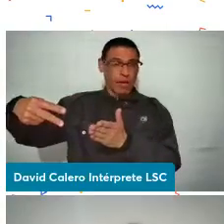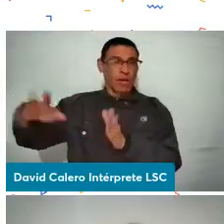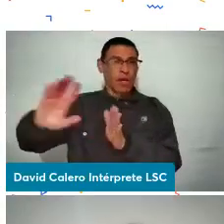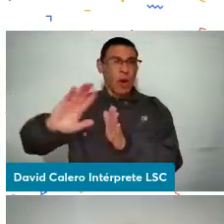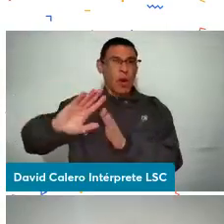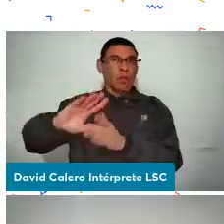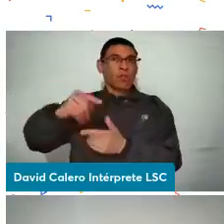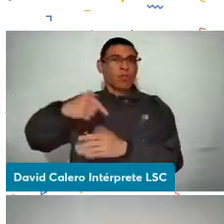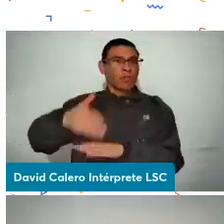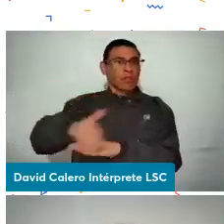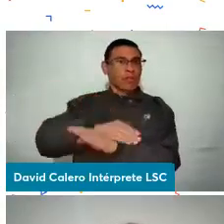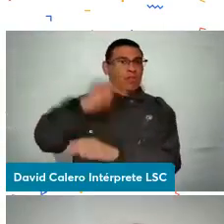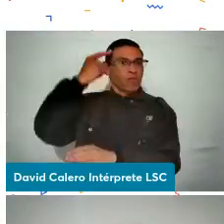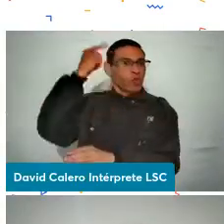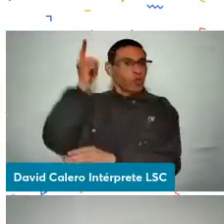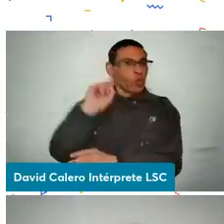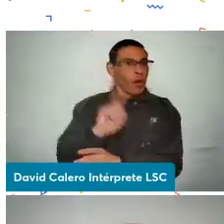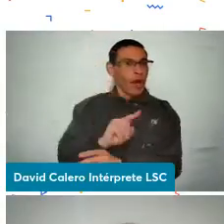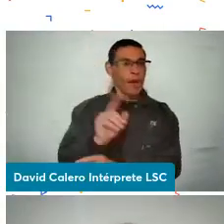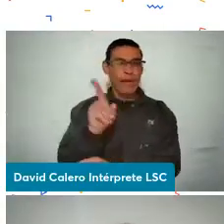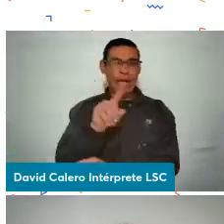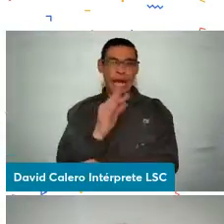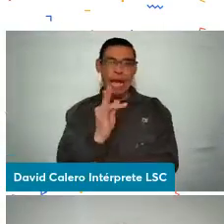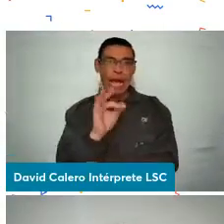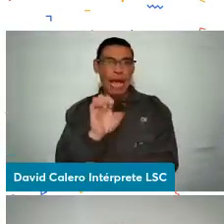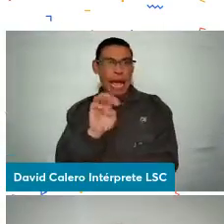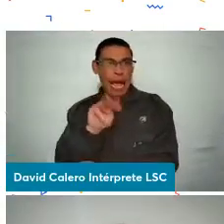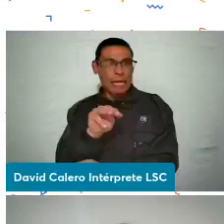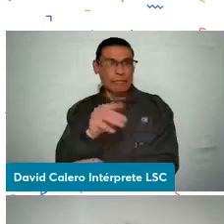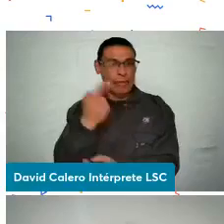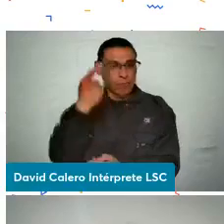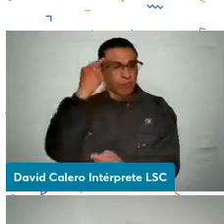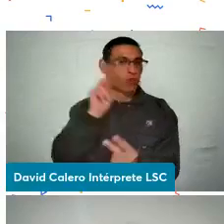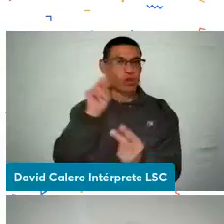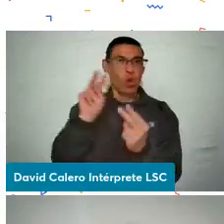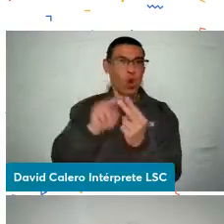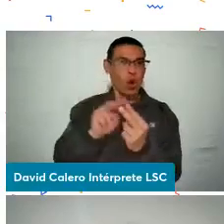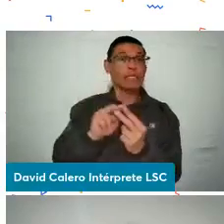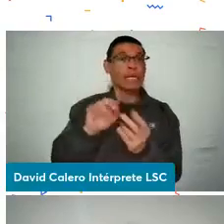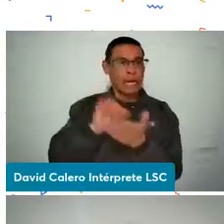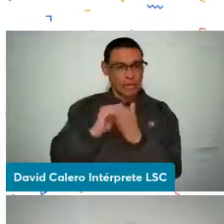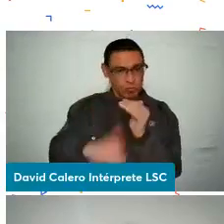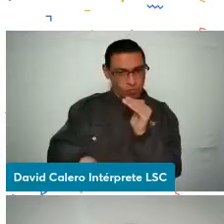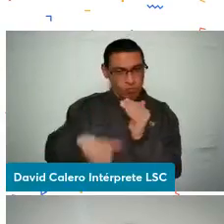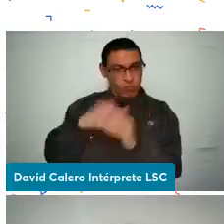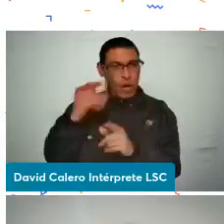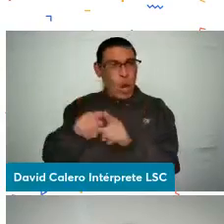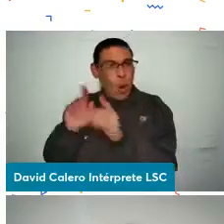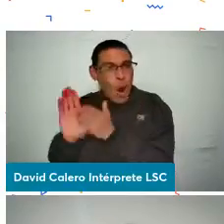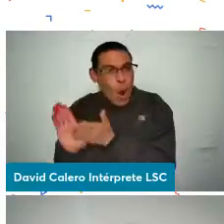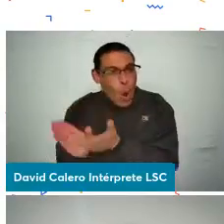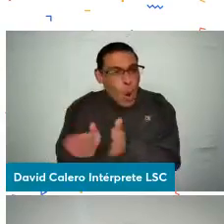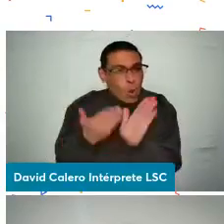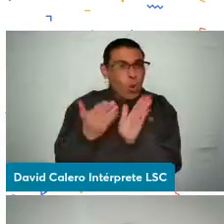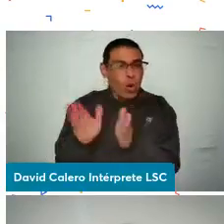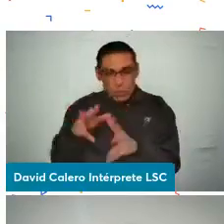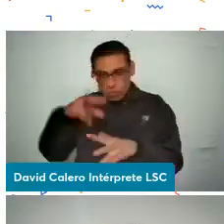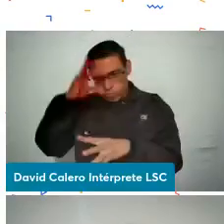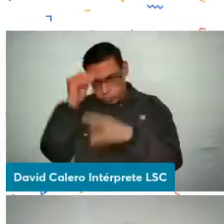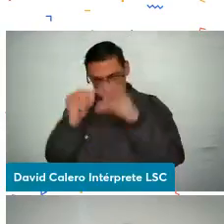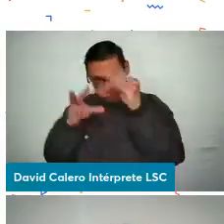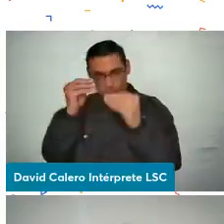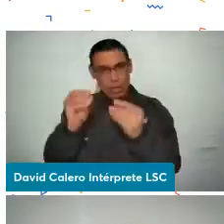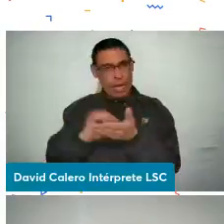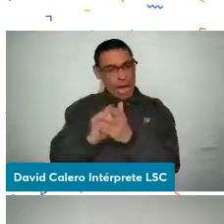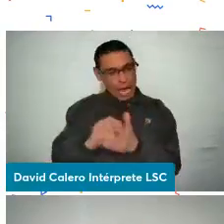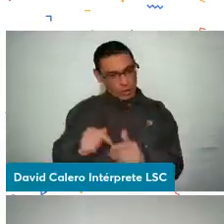STEM. Entonces, empecé cursos, esa motivación, ¿sí? Es la esa motivación por saber qué era eso de